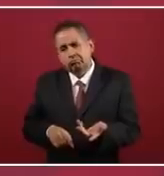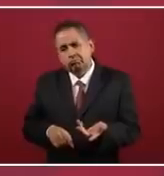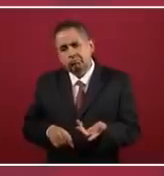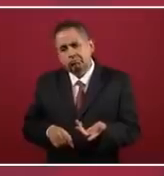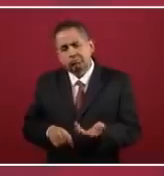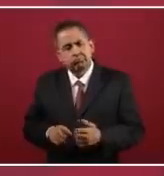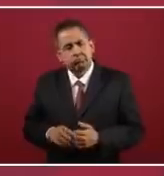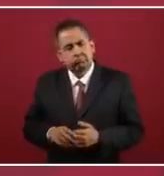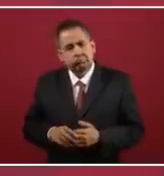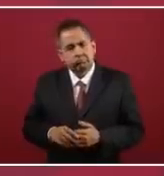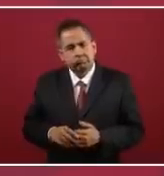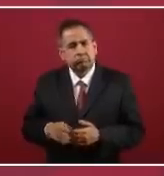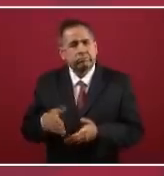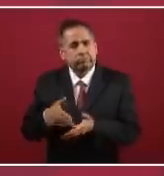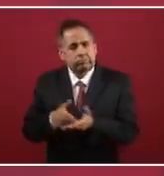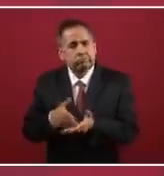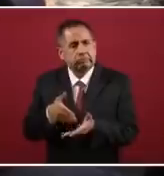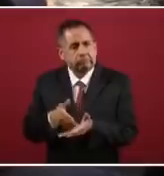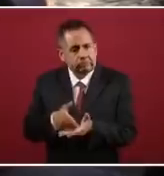se va